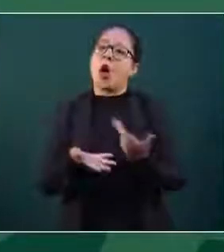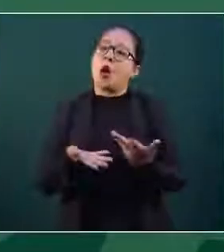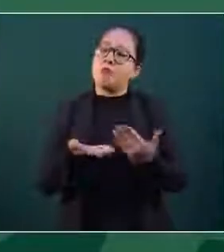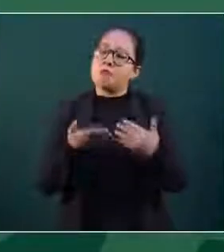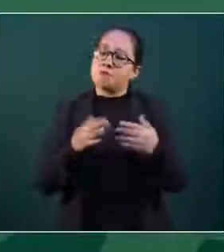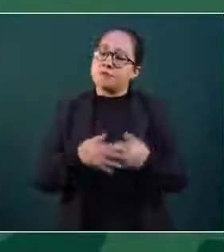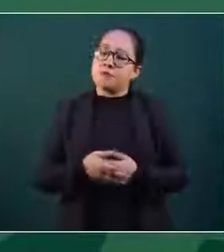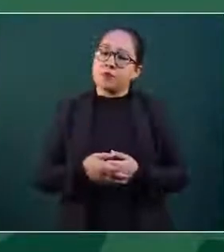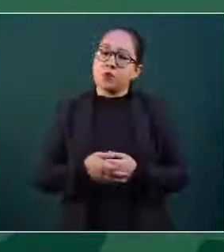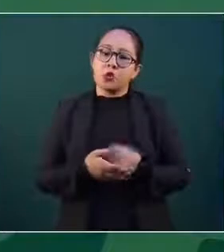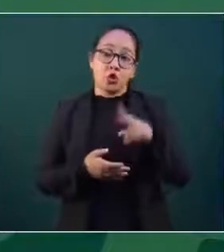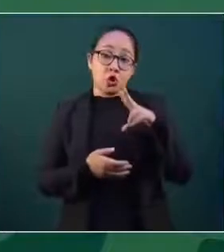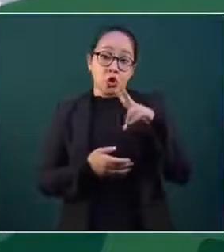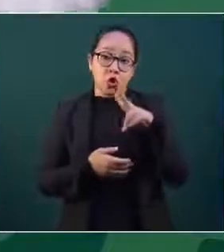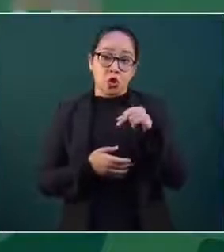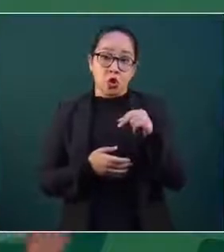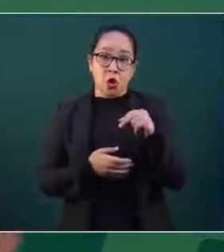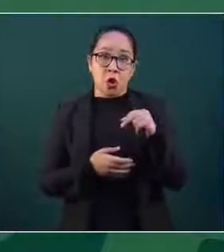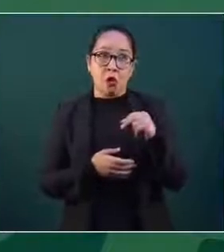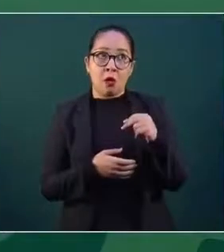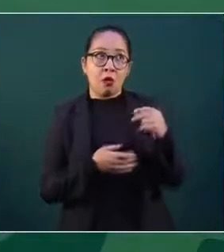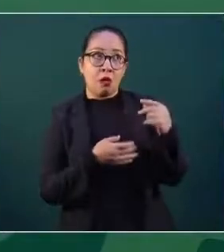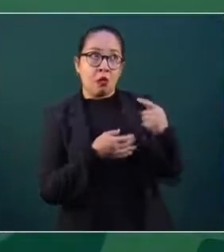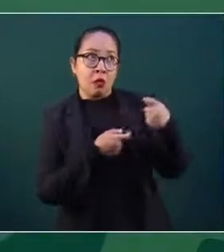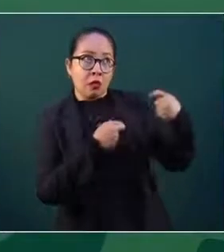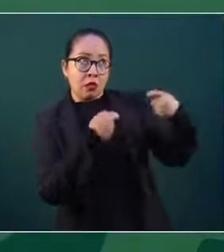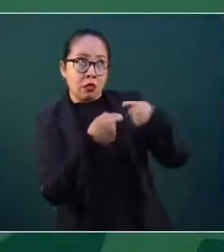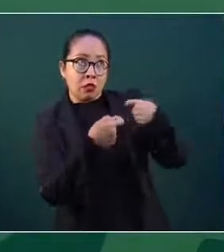servicio de la oligarquía,